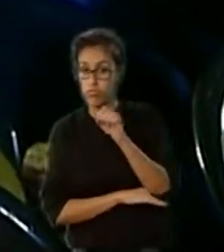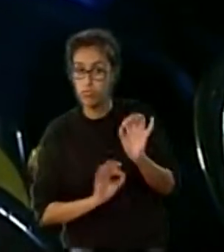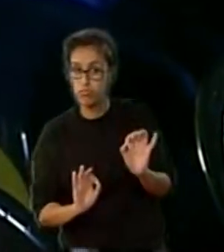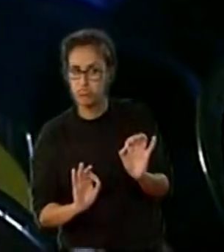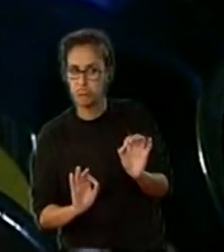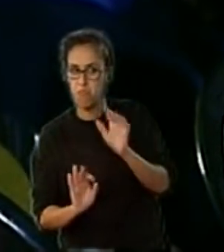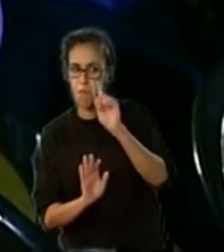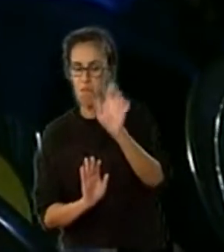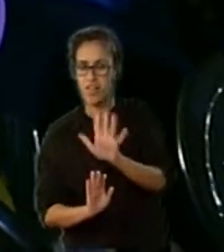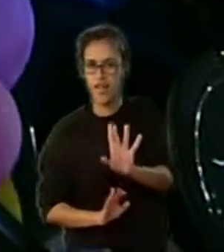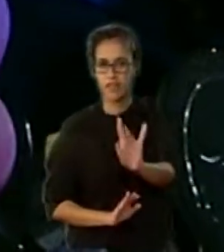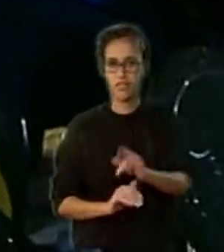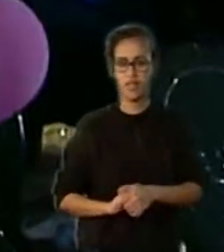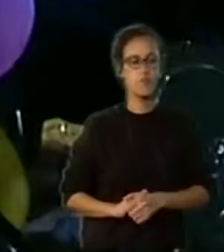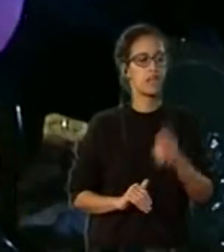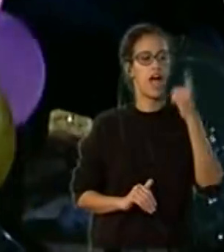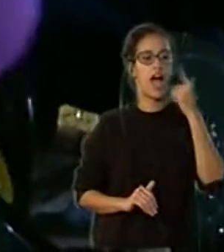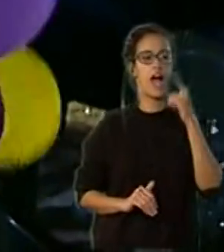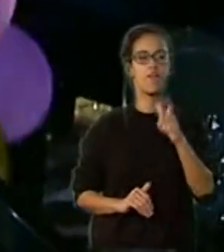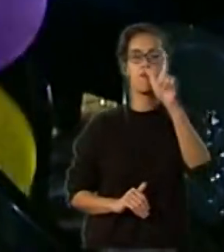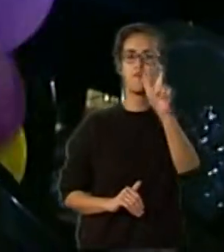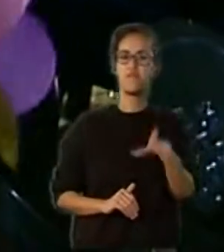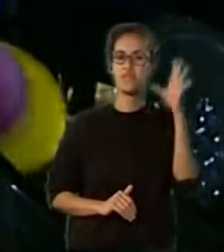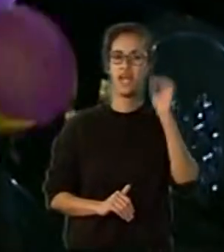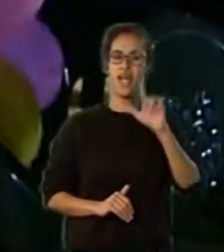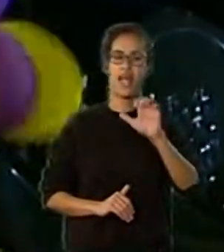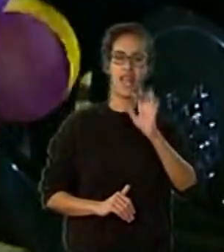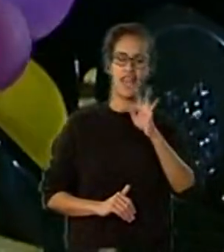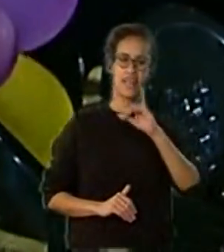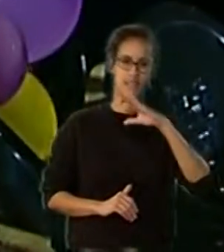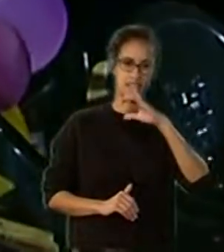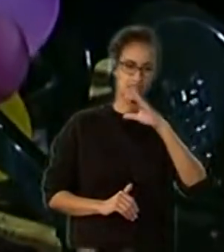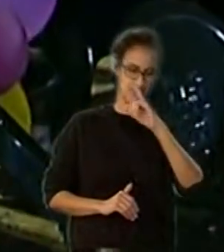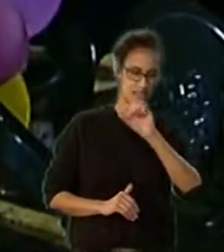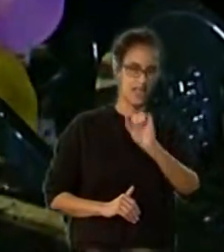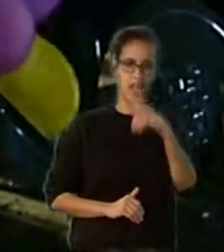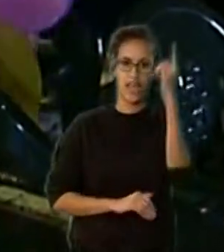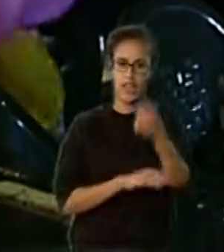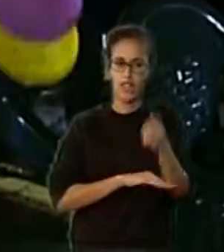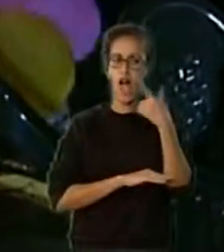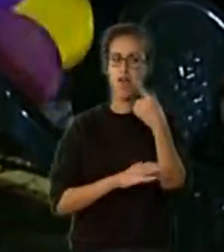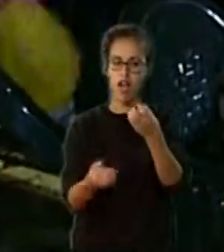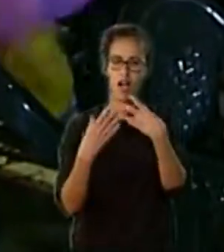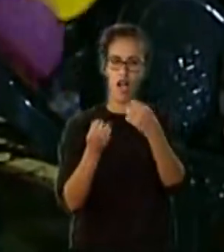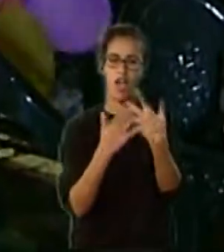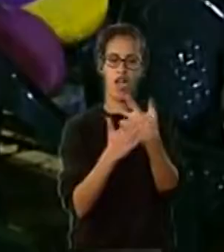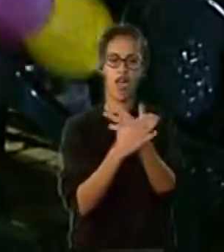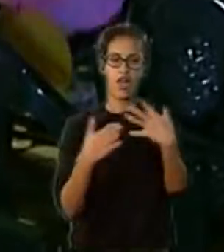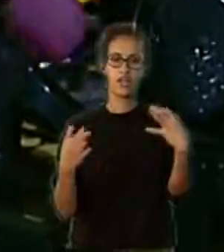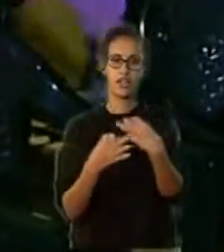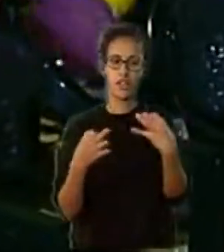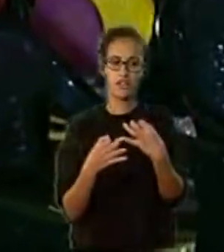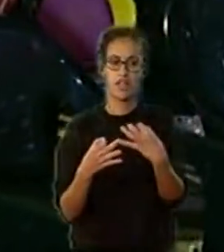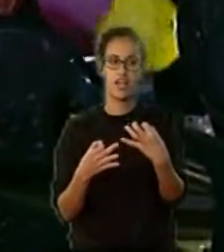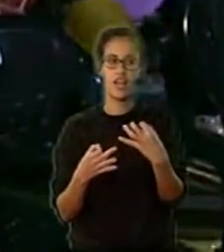Veremos enseguida qué es lo que nos cuenta Leticia Regalado Sosa, la directora de Las Despistadas, que deben estar